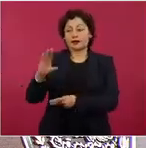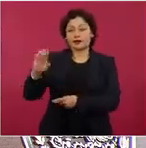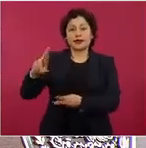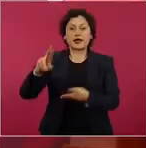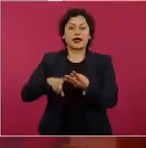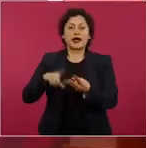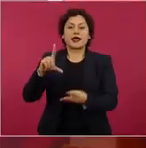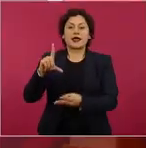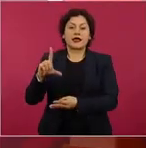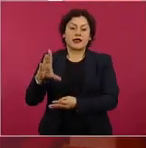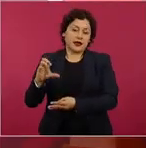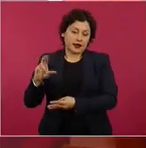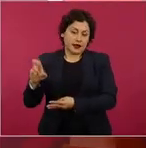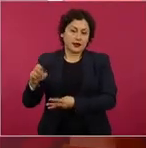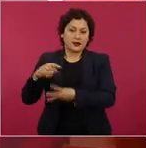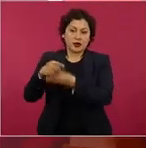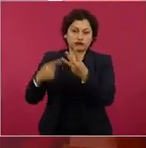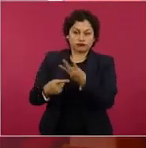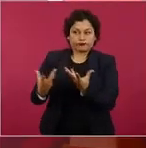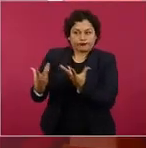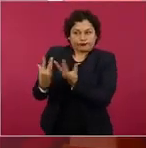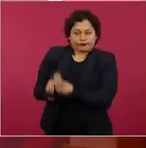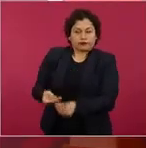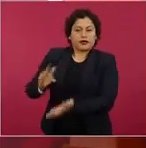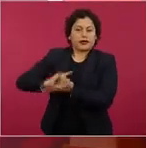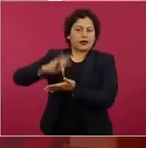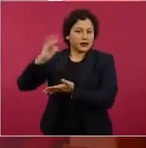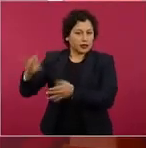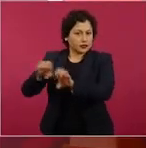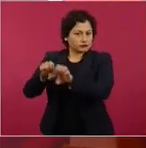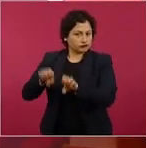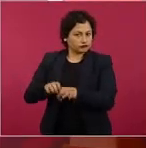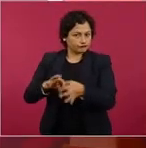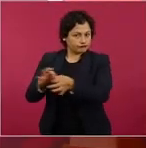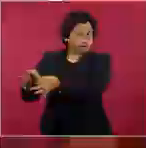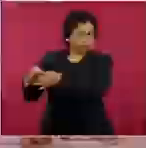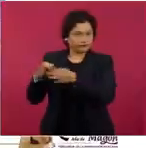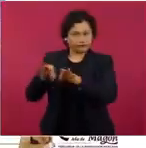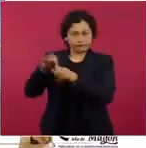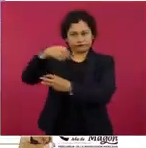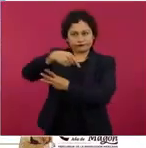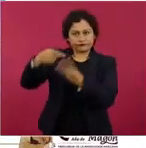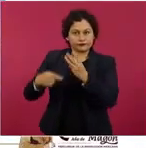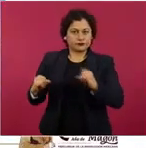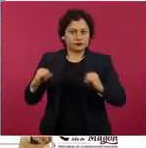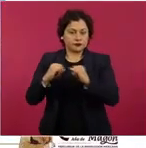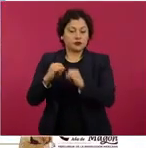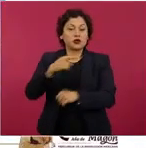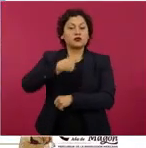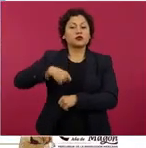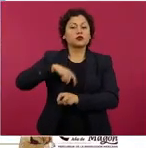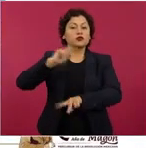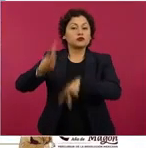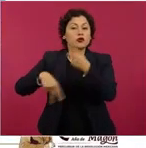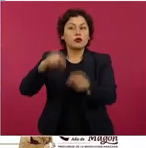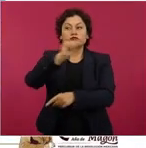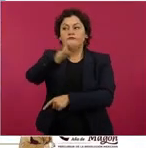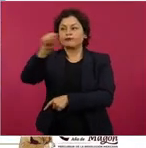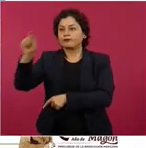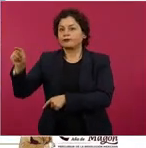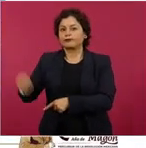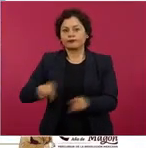CRE, cosa que agradecemos que trabajemos en equipo todas estas instituciones. Estuvimos visitando varias